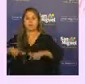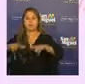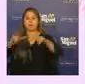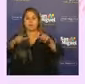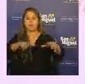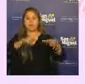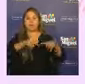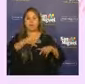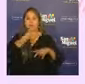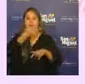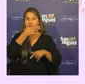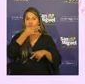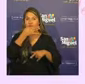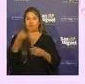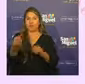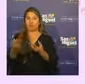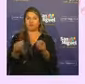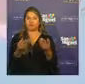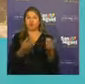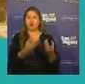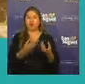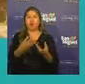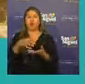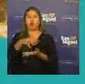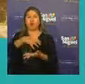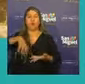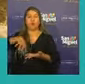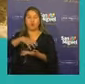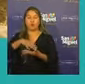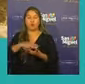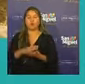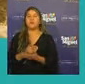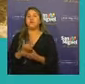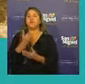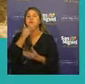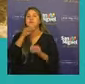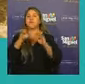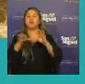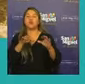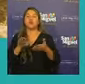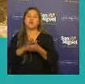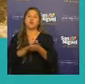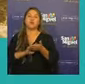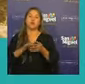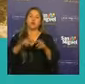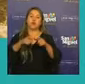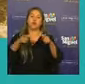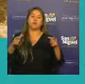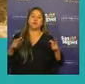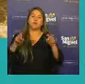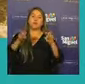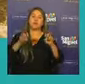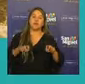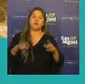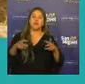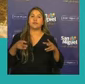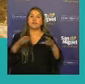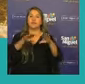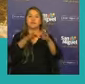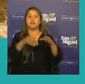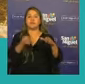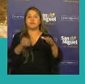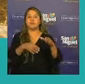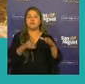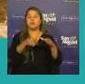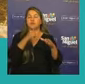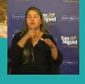comuna y equipamiento, porque esto no va a ser como hacen hoy día las inmobiliarias